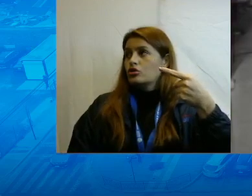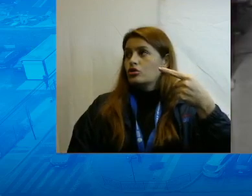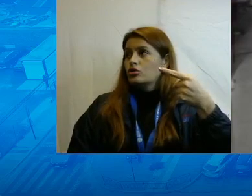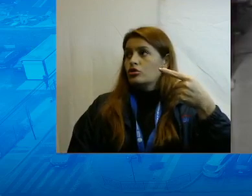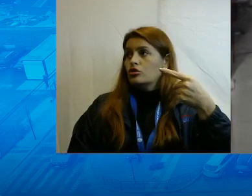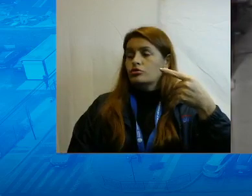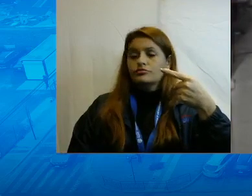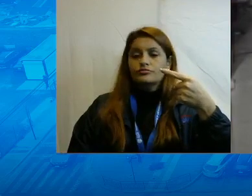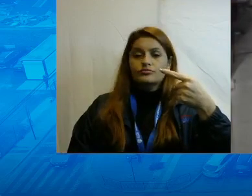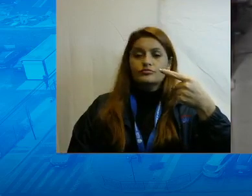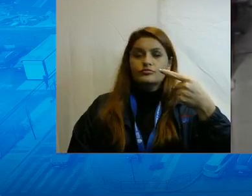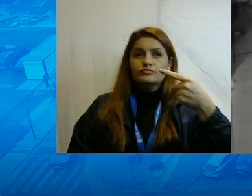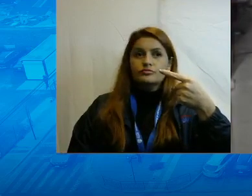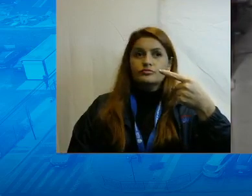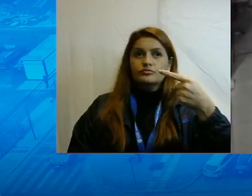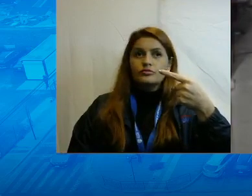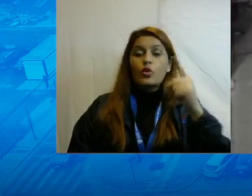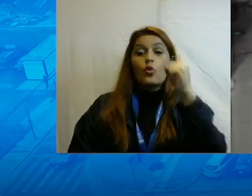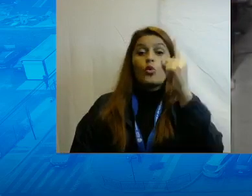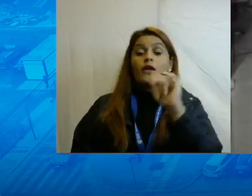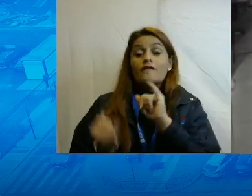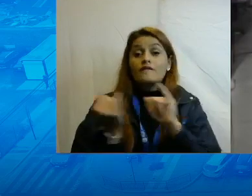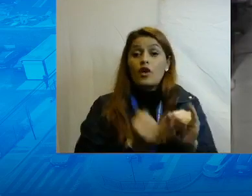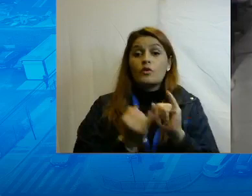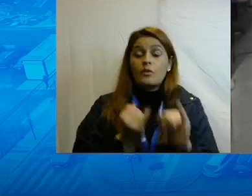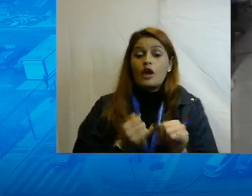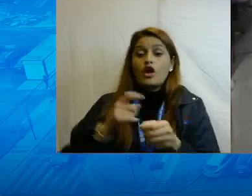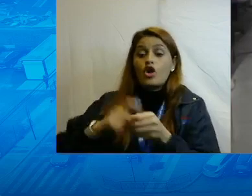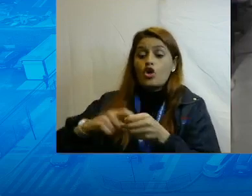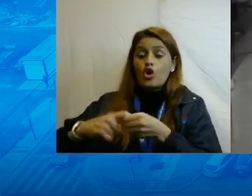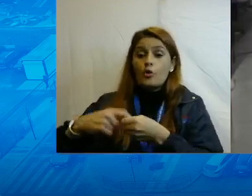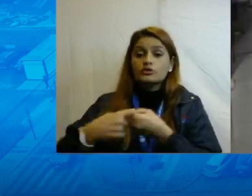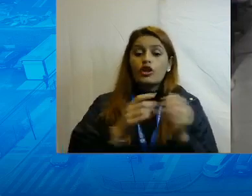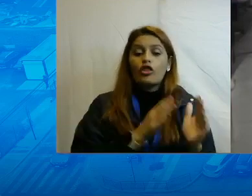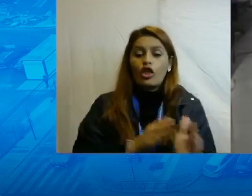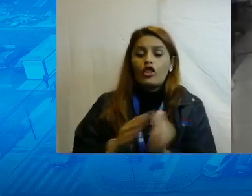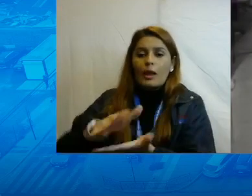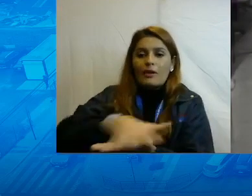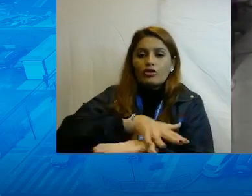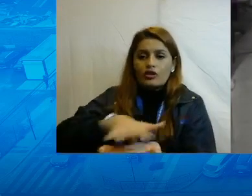guarda relación con un informe de la Comisión de Ordenamiento Territorial,